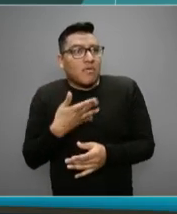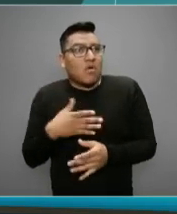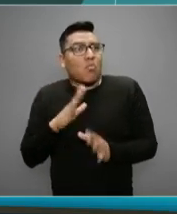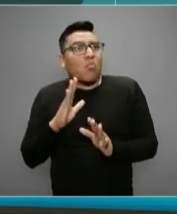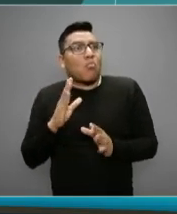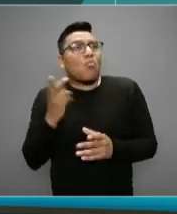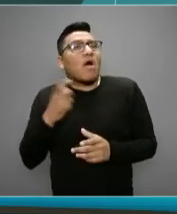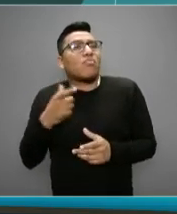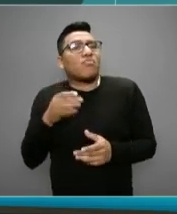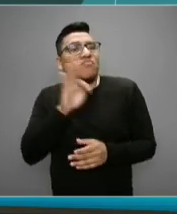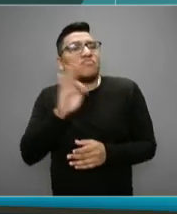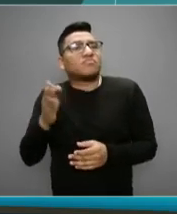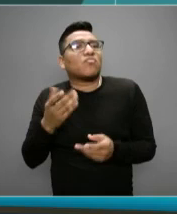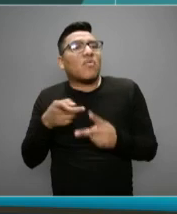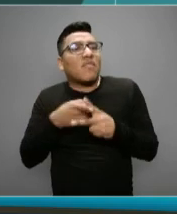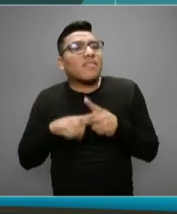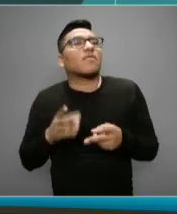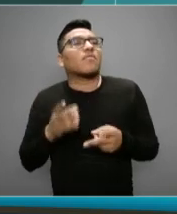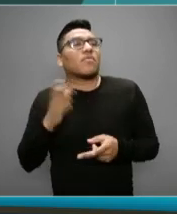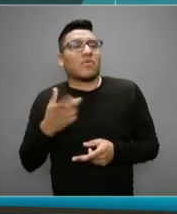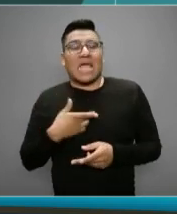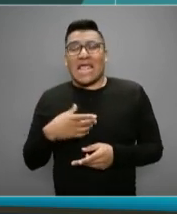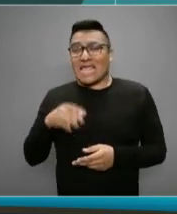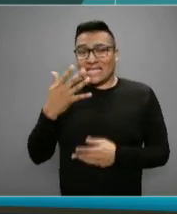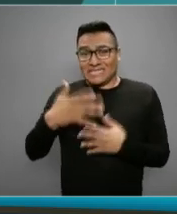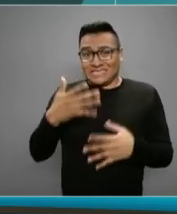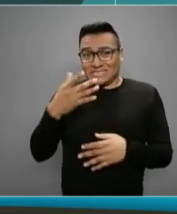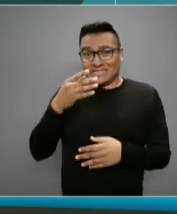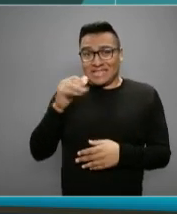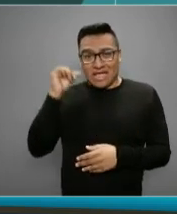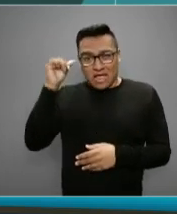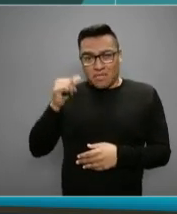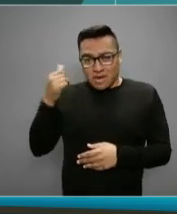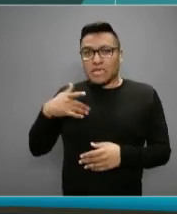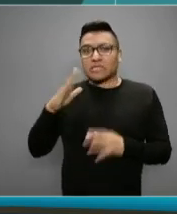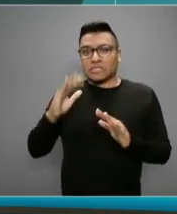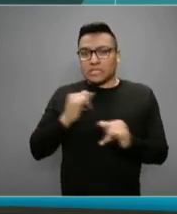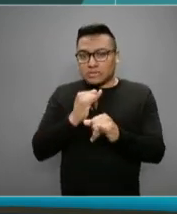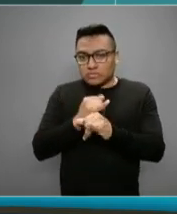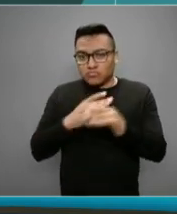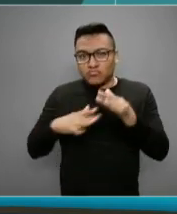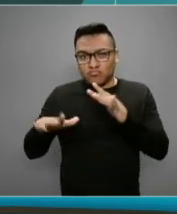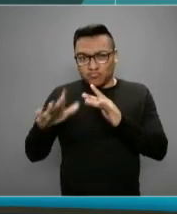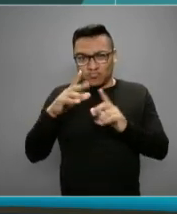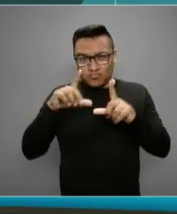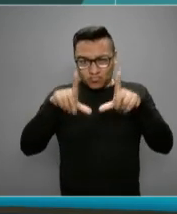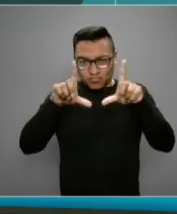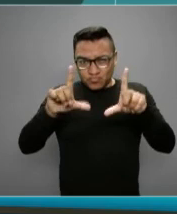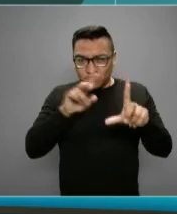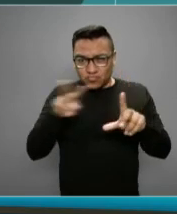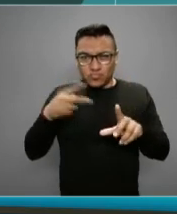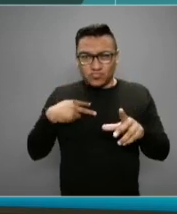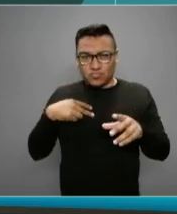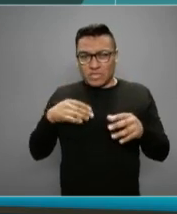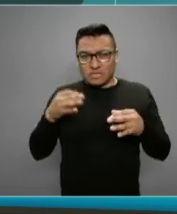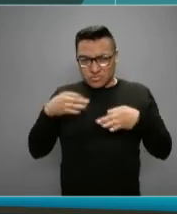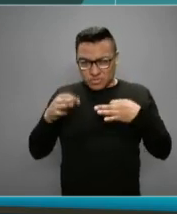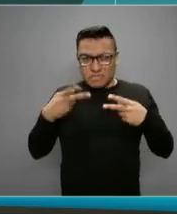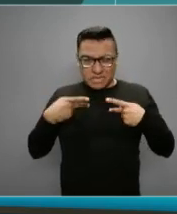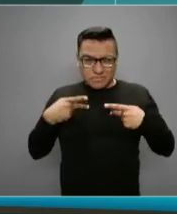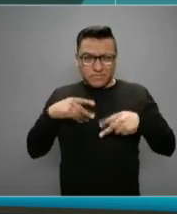entra en vigor a partir del 15 de abril, se va a habilitar una plataforma para que los trabajadores que hayan perdido su empleo desde el 1 de